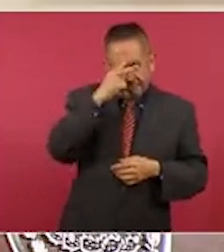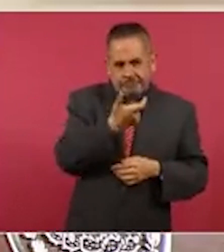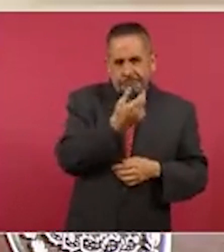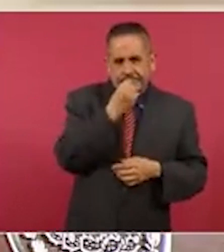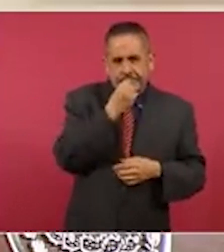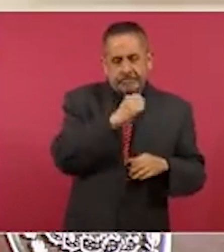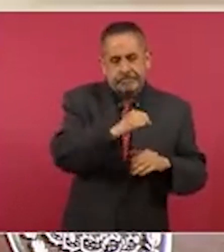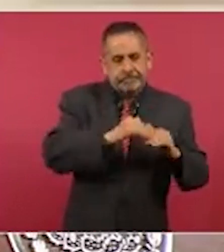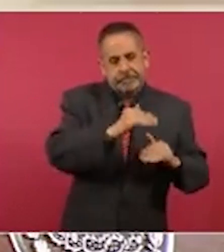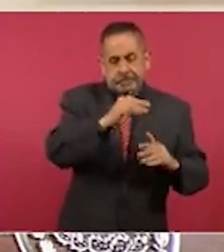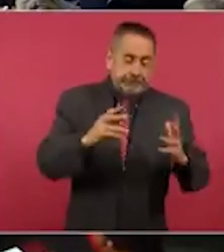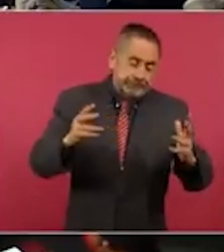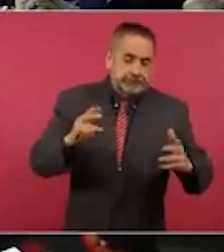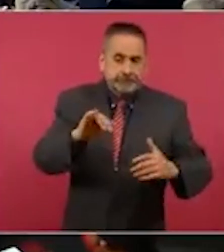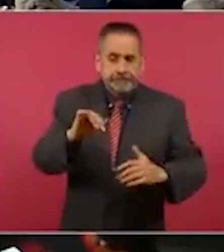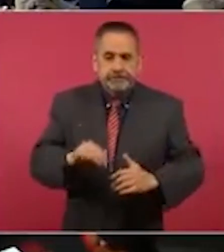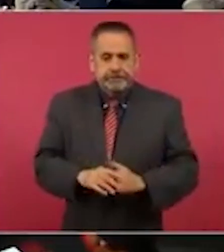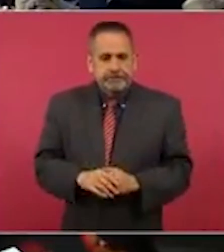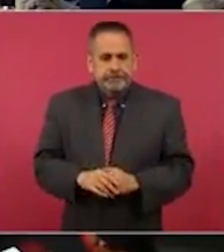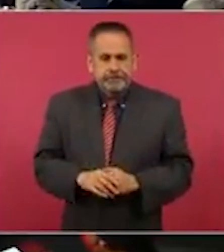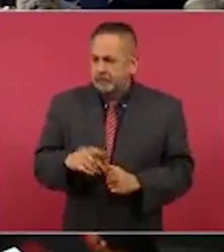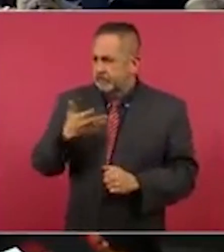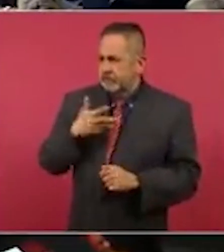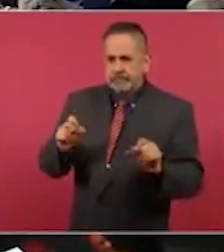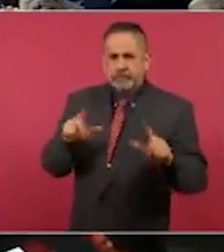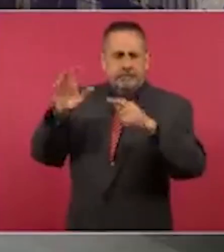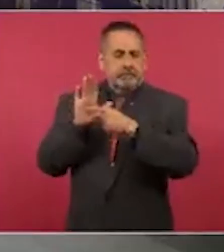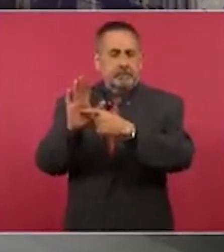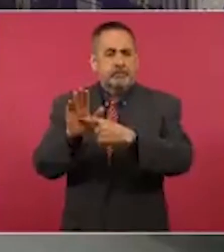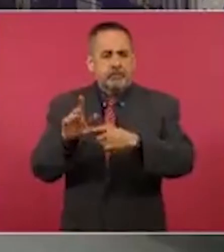mercado y constará de un índice de 7.82% de todo diciembre pasado.